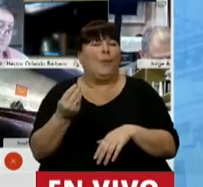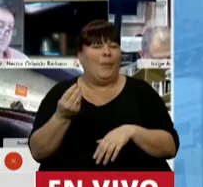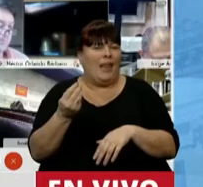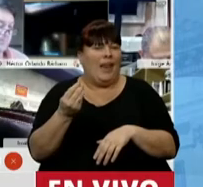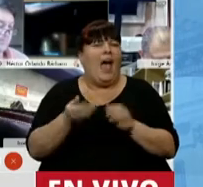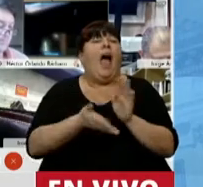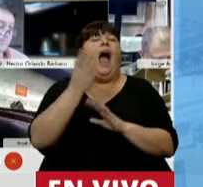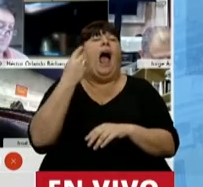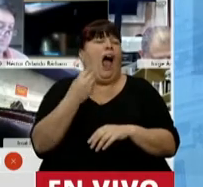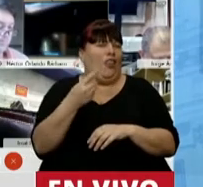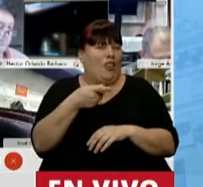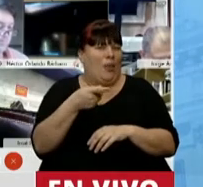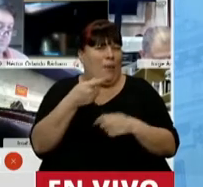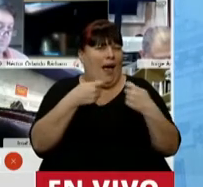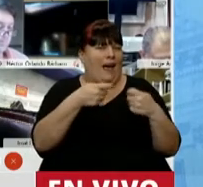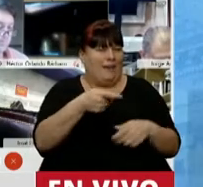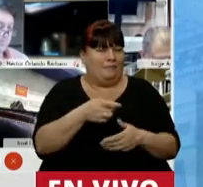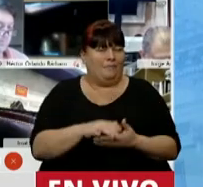salir? ¿A dónde piensan que va a ir?